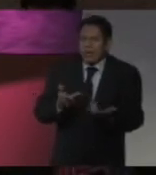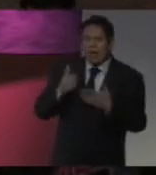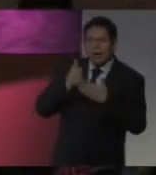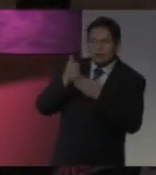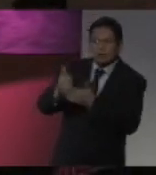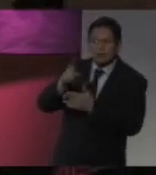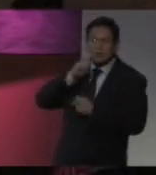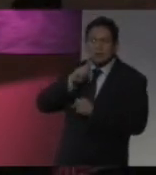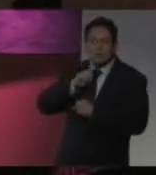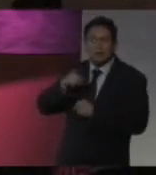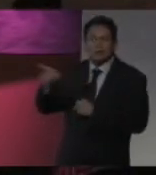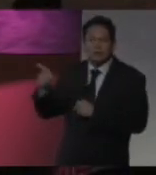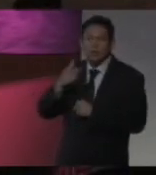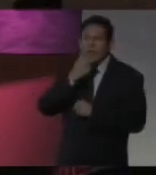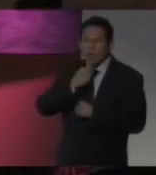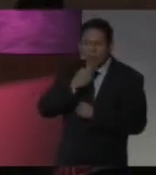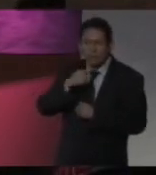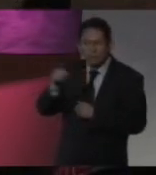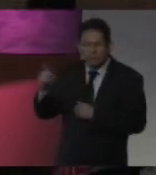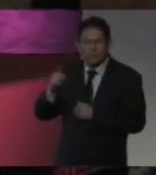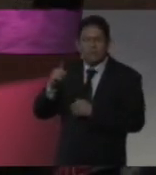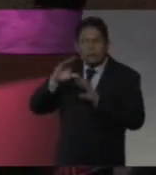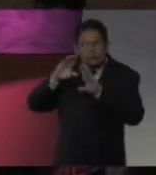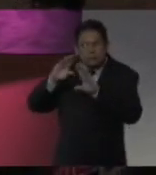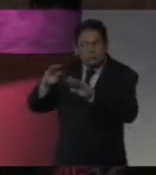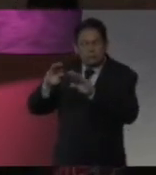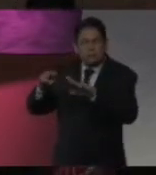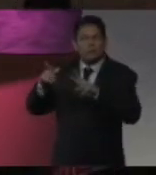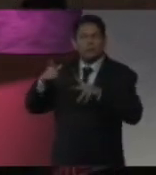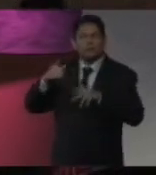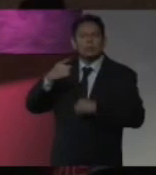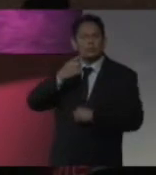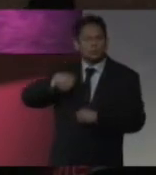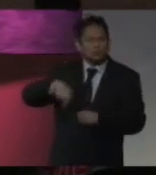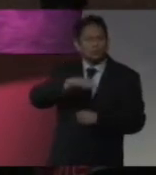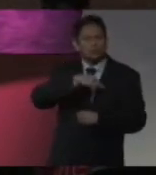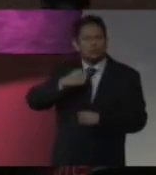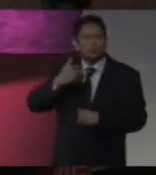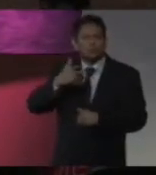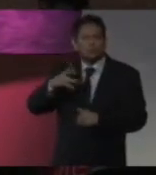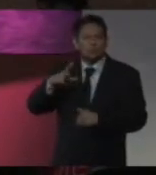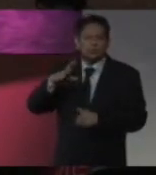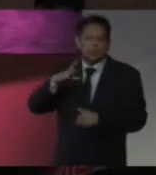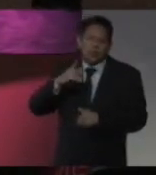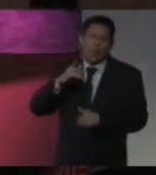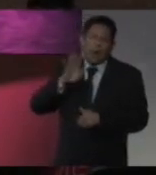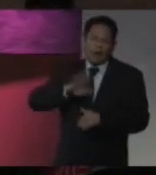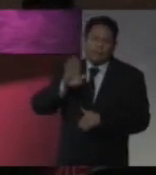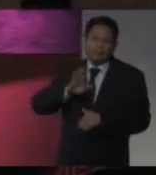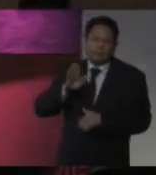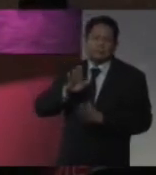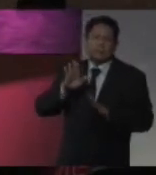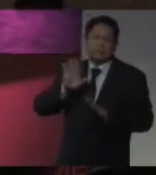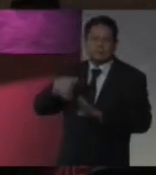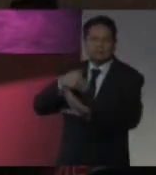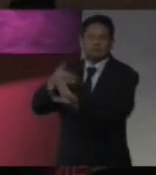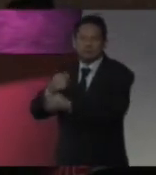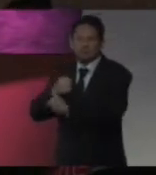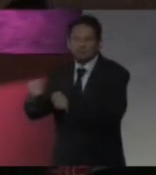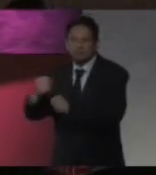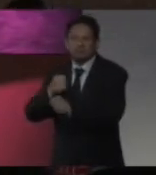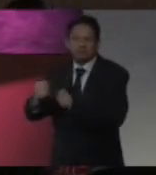y hombres que somos parte de este sistema de violencia y que depende de